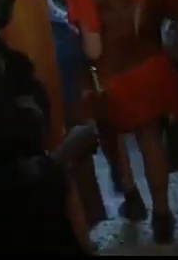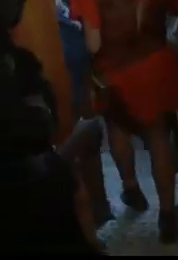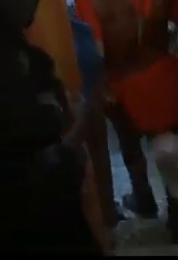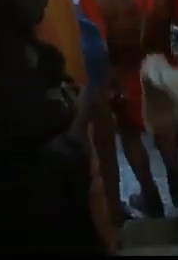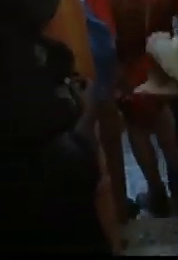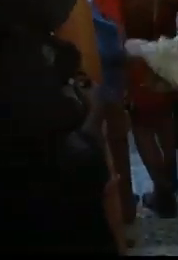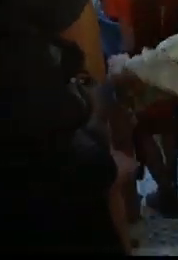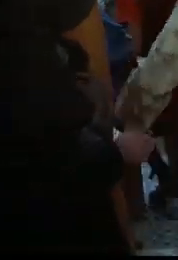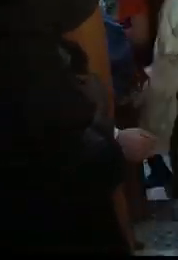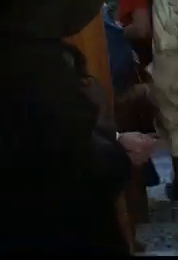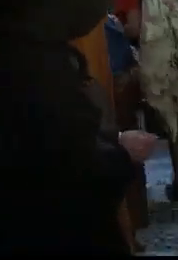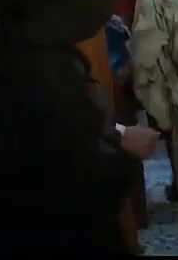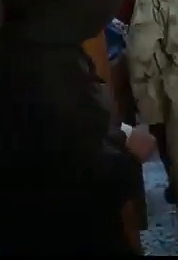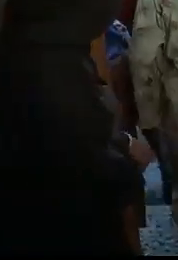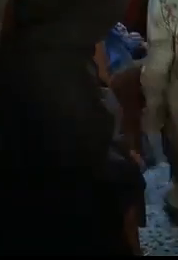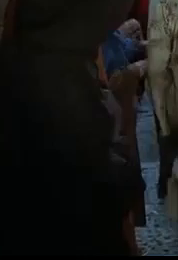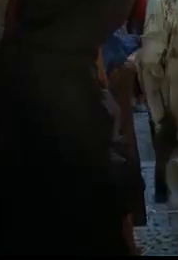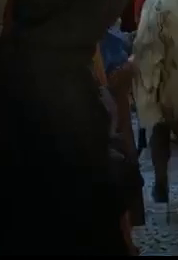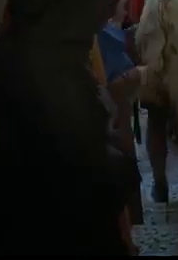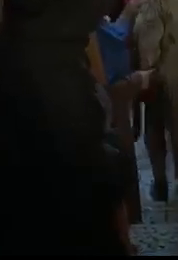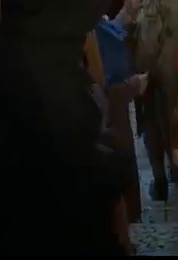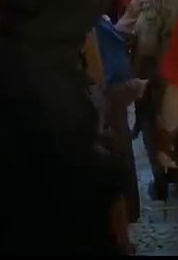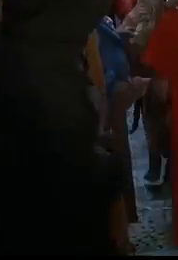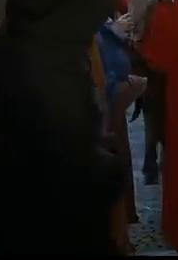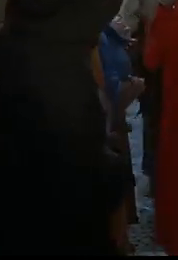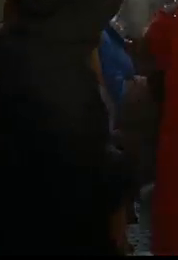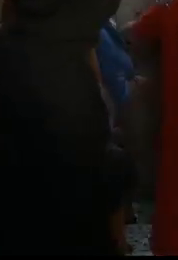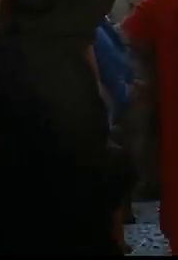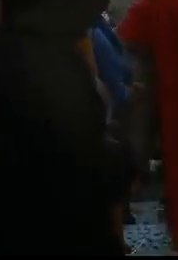¡Atrás! ¡Atrás!